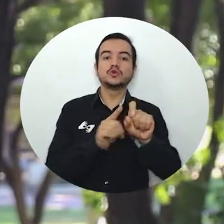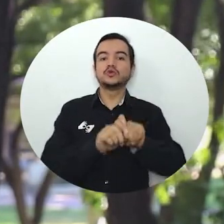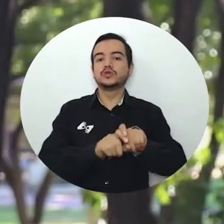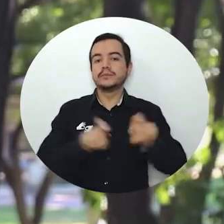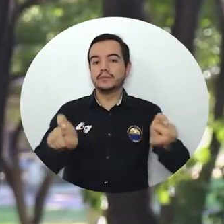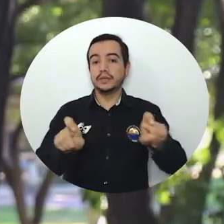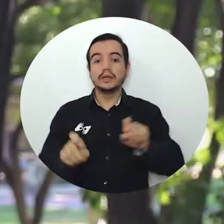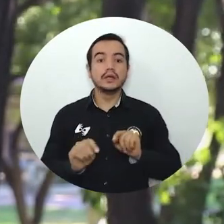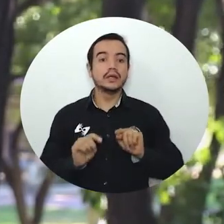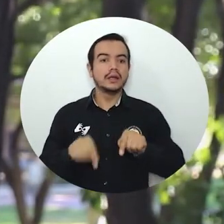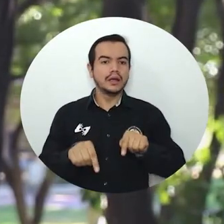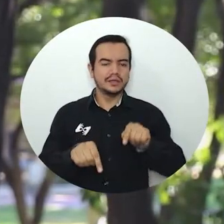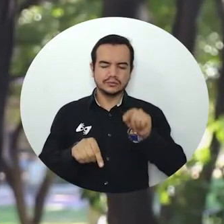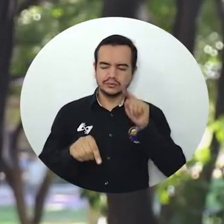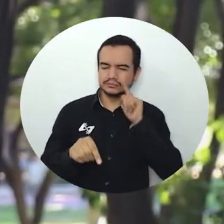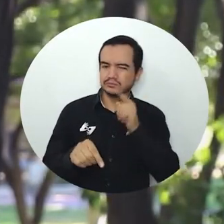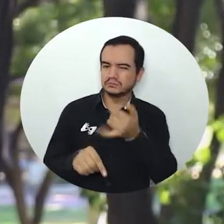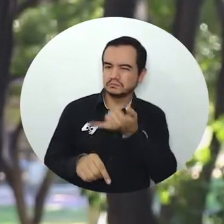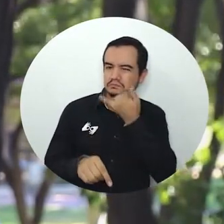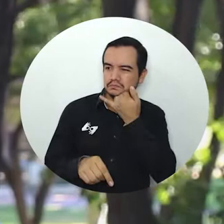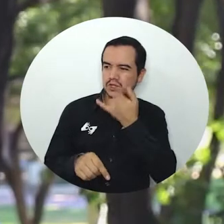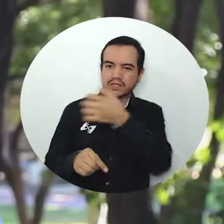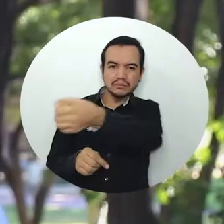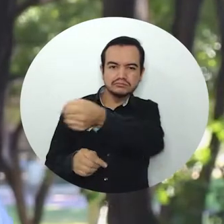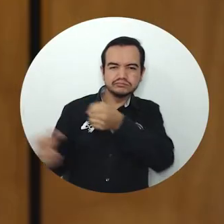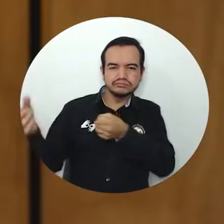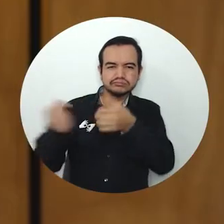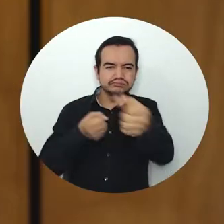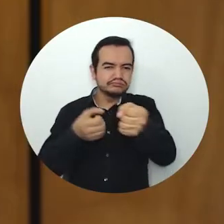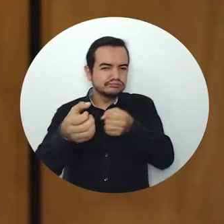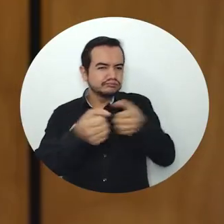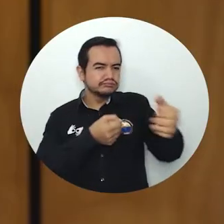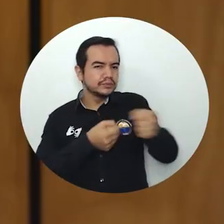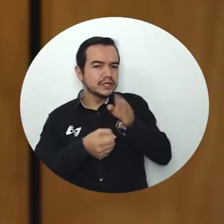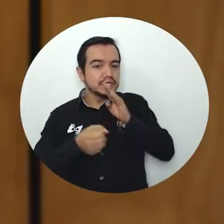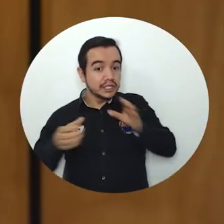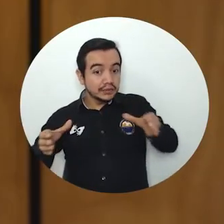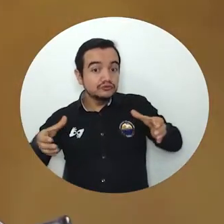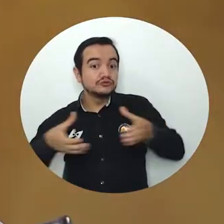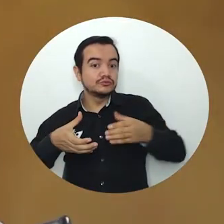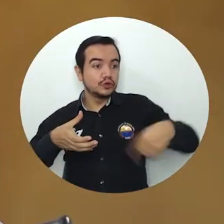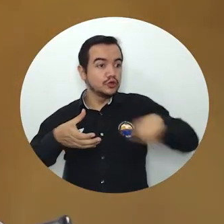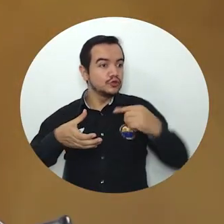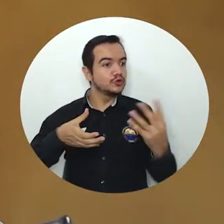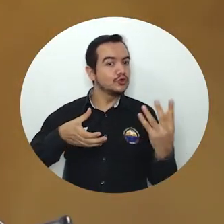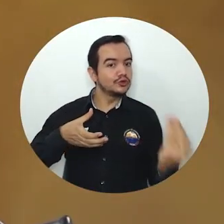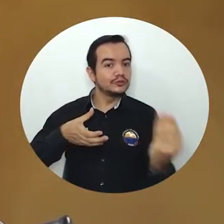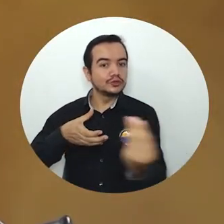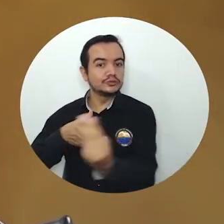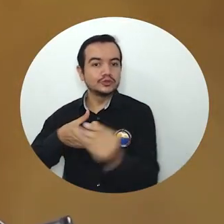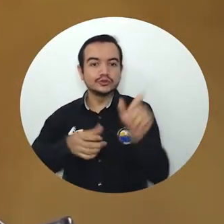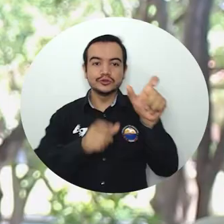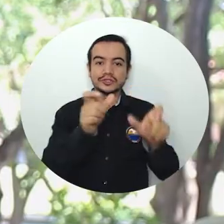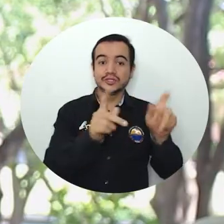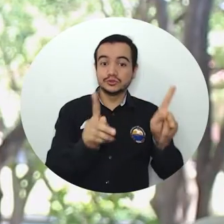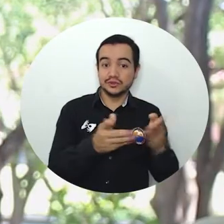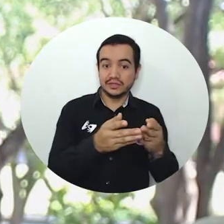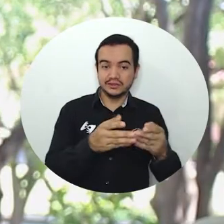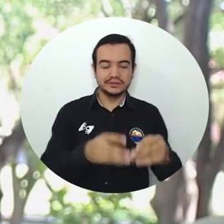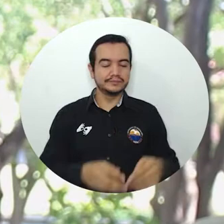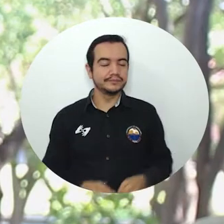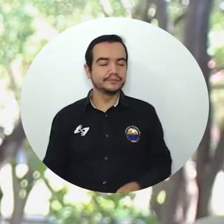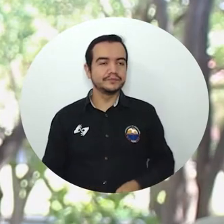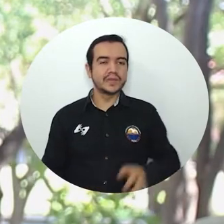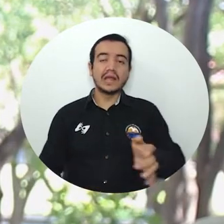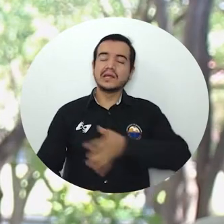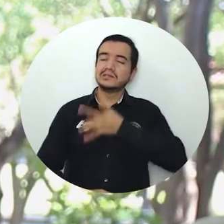Interculturalidad, básicamente vamos a encontrar representación de los diferentes actores de estos grupos estudiantiles. Bueno,